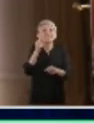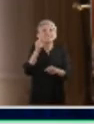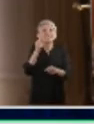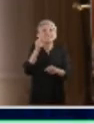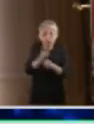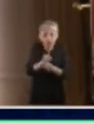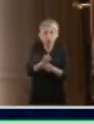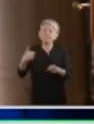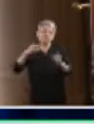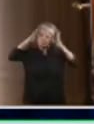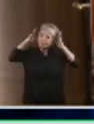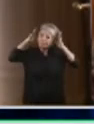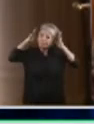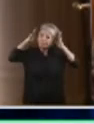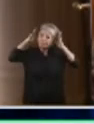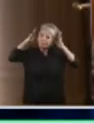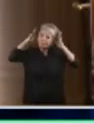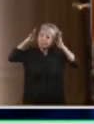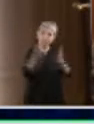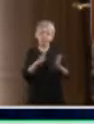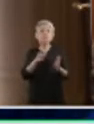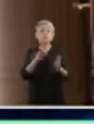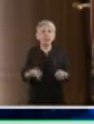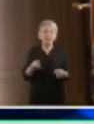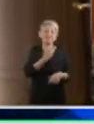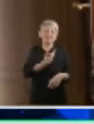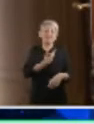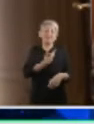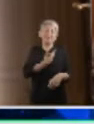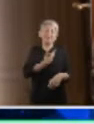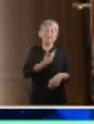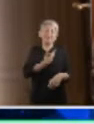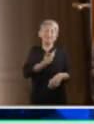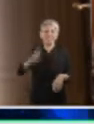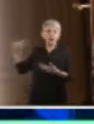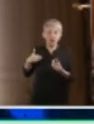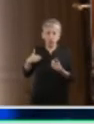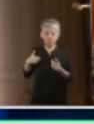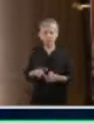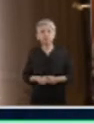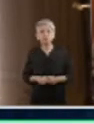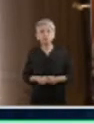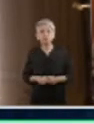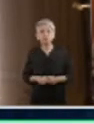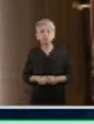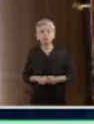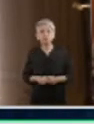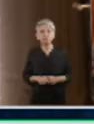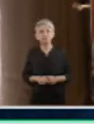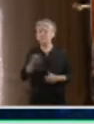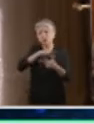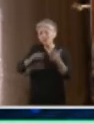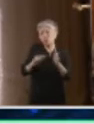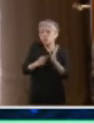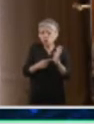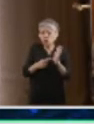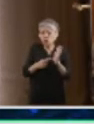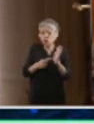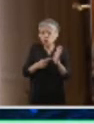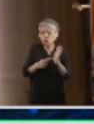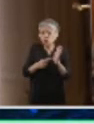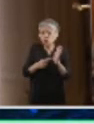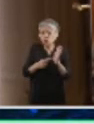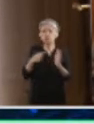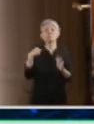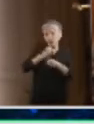que tuvo la oportunidad de recorrer todo el país y conocer cada una de las economías de cada una